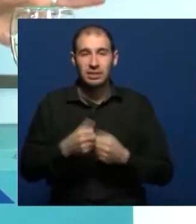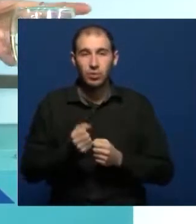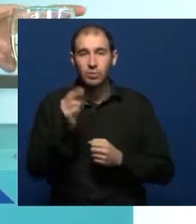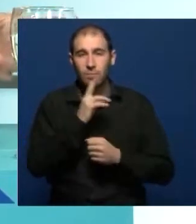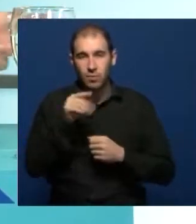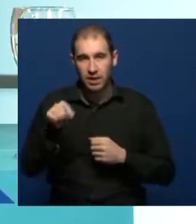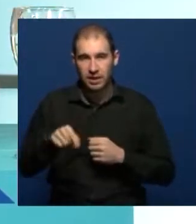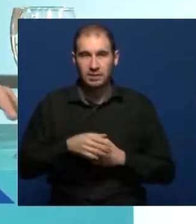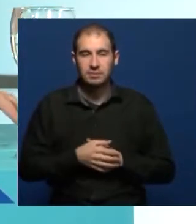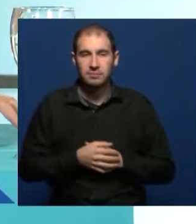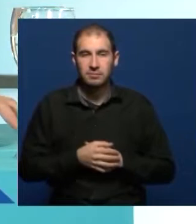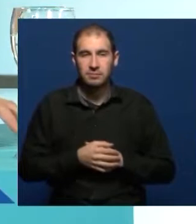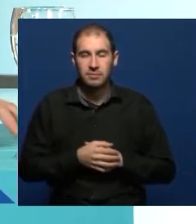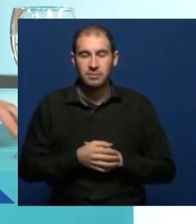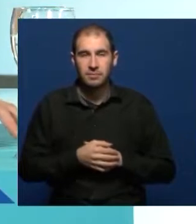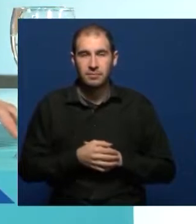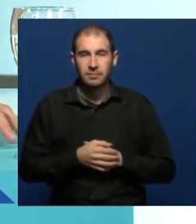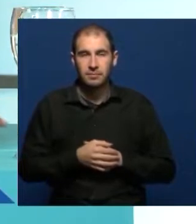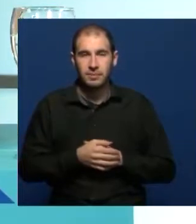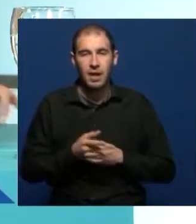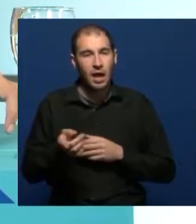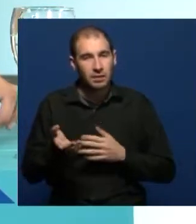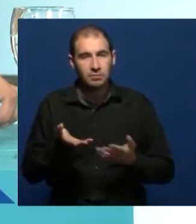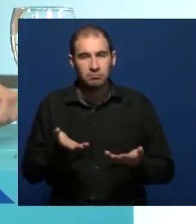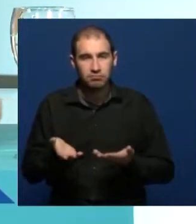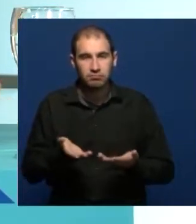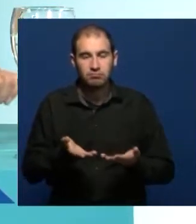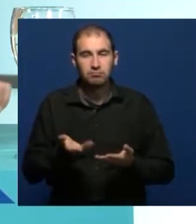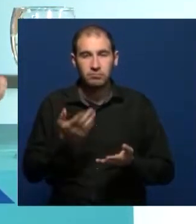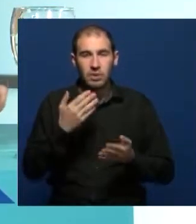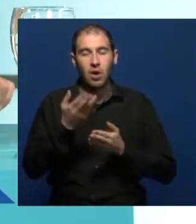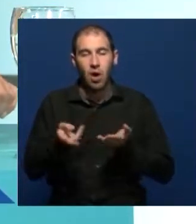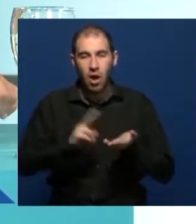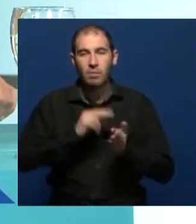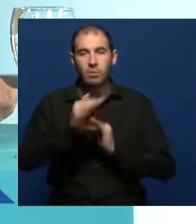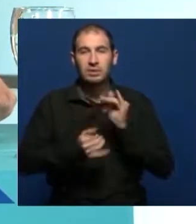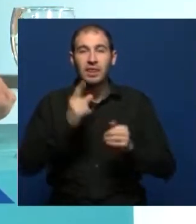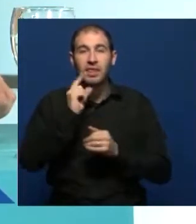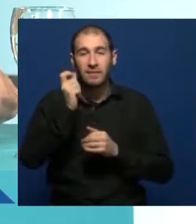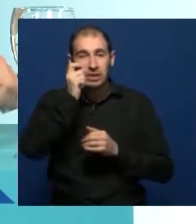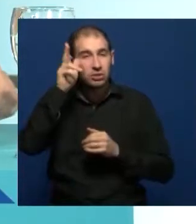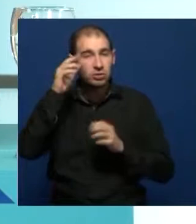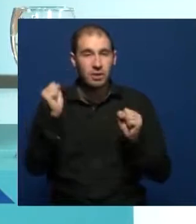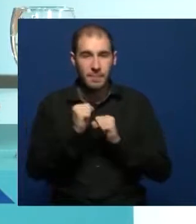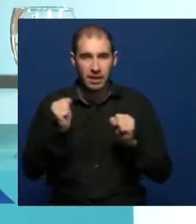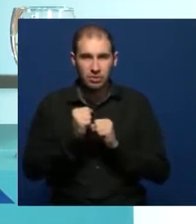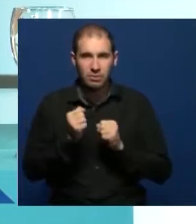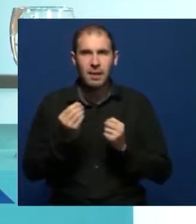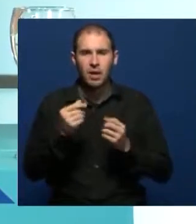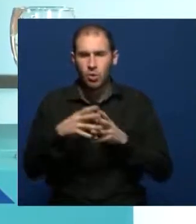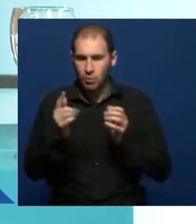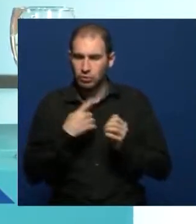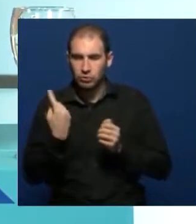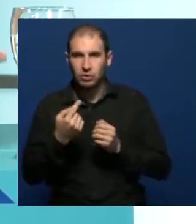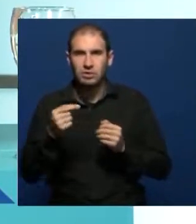las mujeres, que es un poco lo que viene a reivindicar este 28 de mayo, es para nosotras un